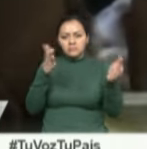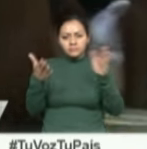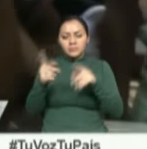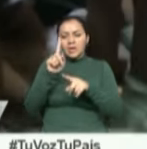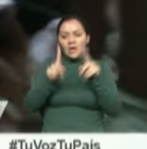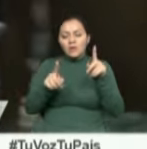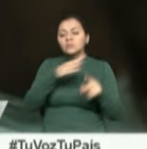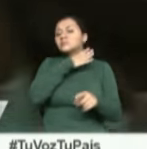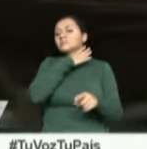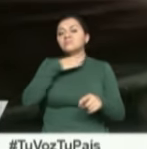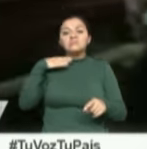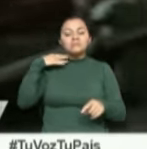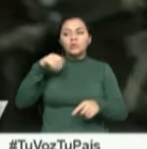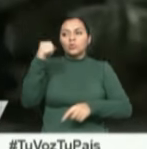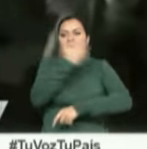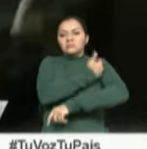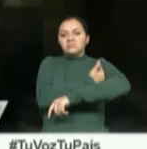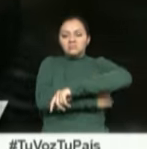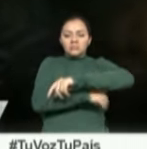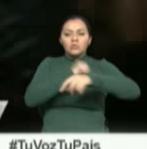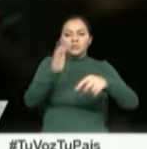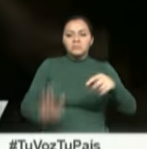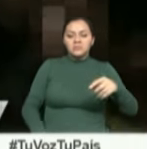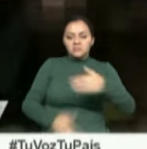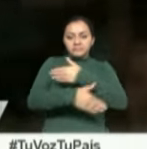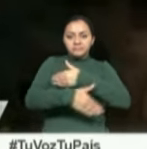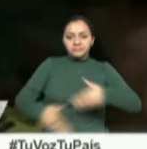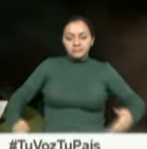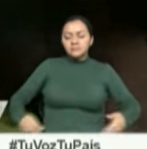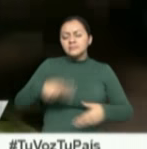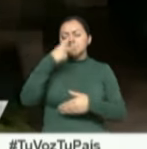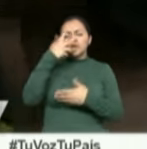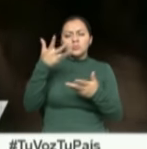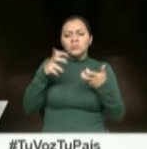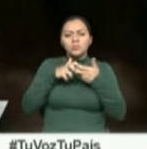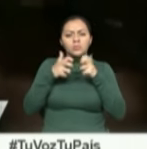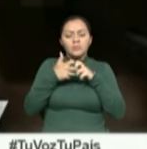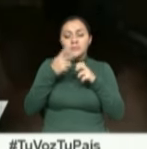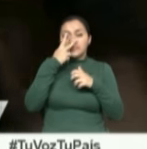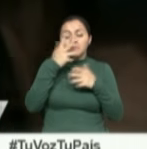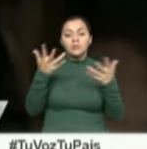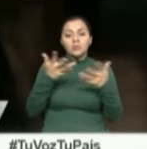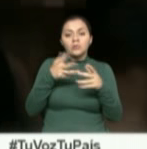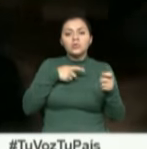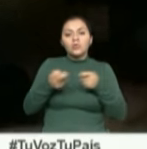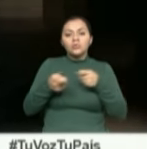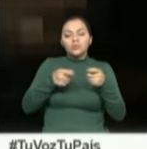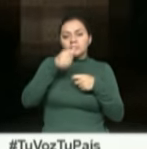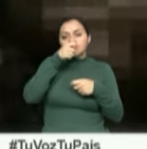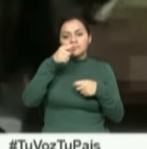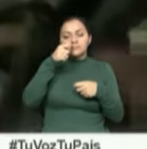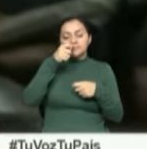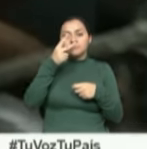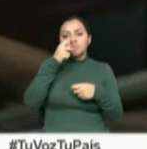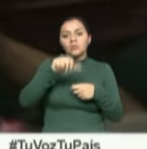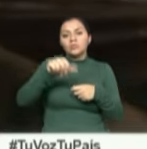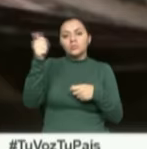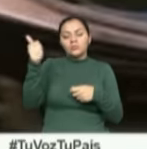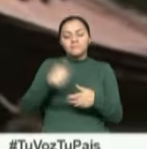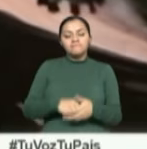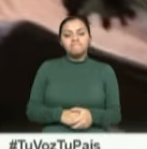y desmembrados, en prisiones del norte del país por una guerra sangrienta por el control del narcotráfico entre facciones